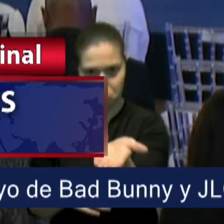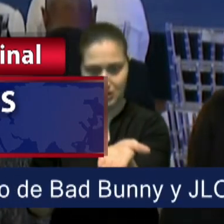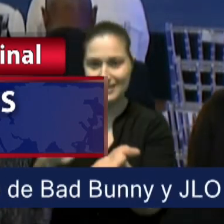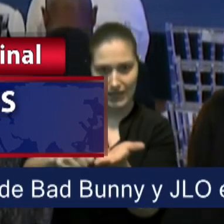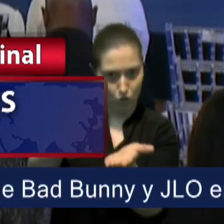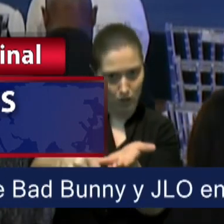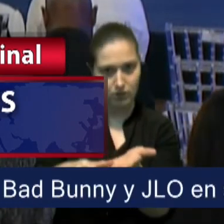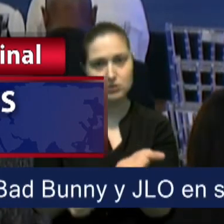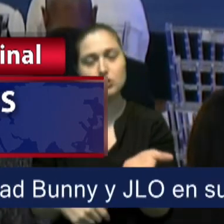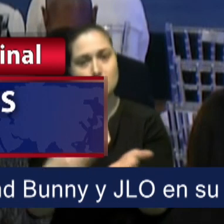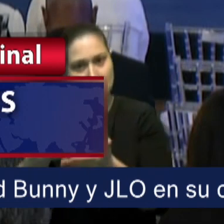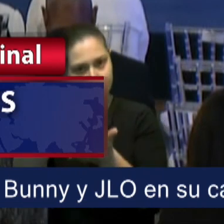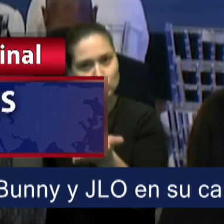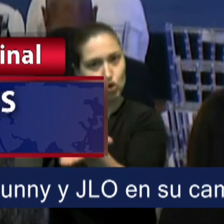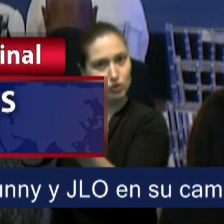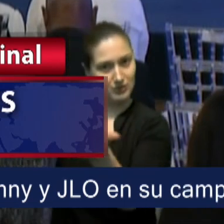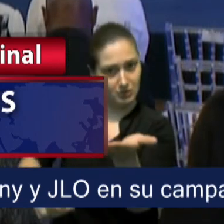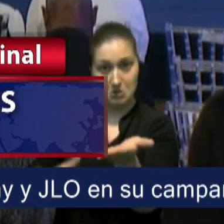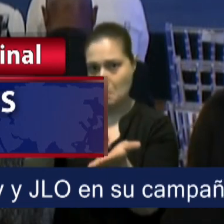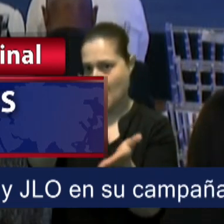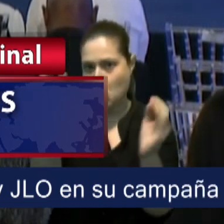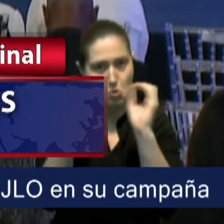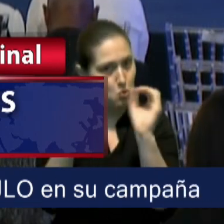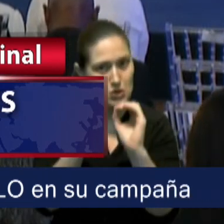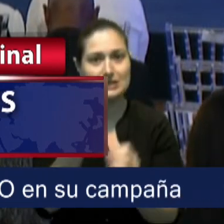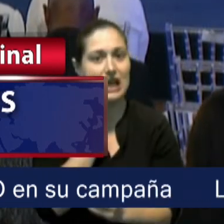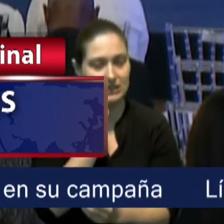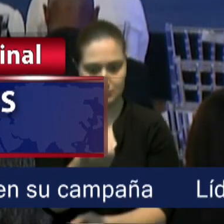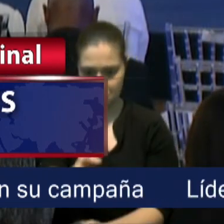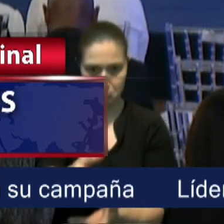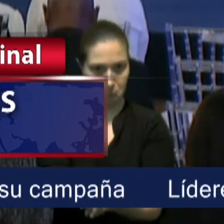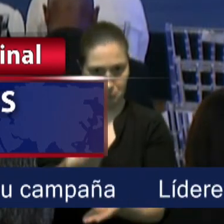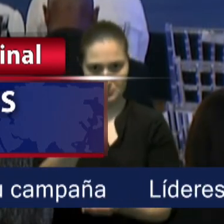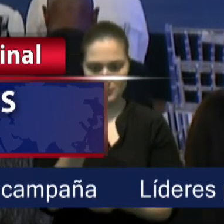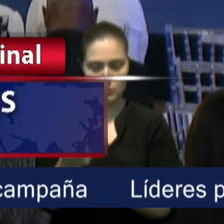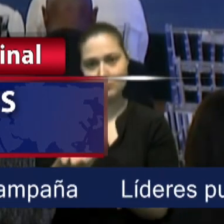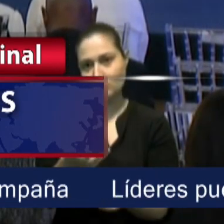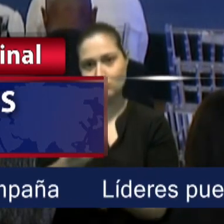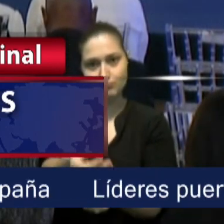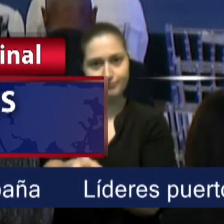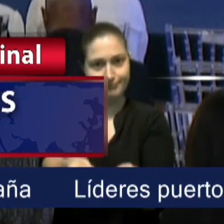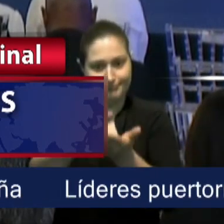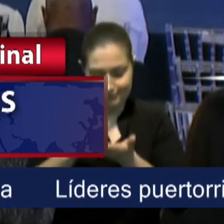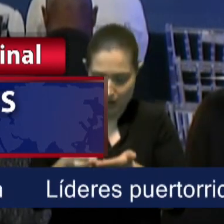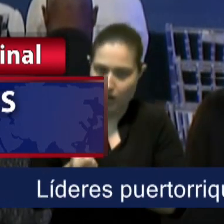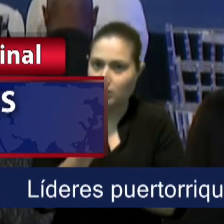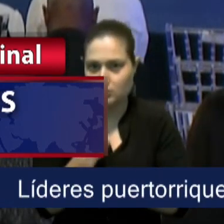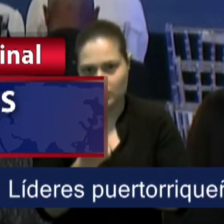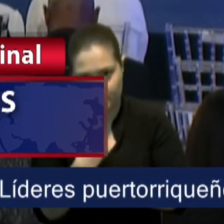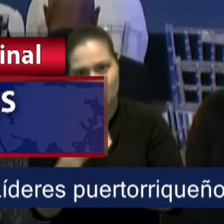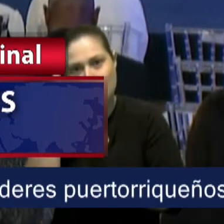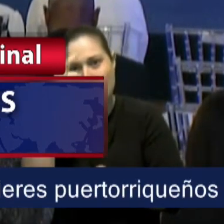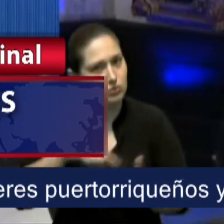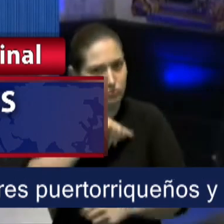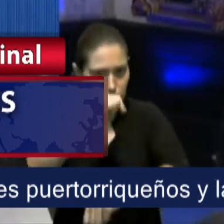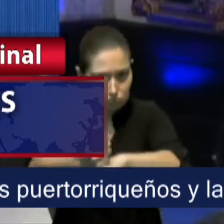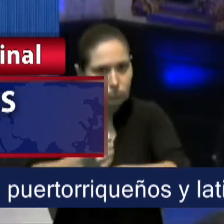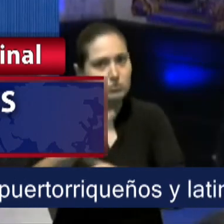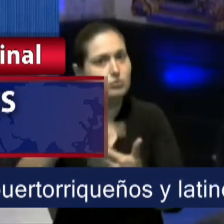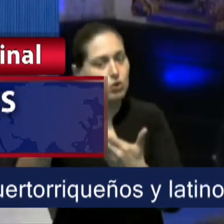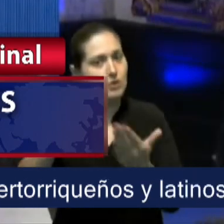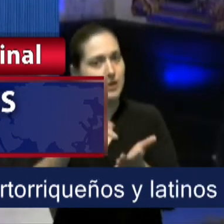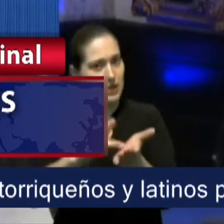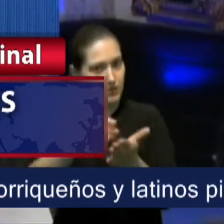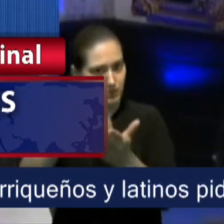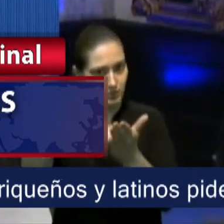su cédula y sin hacer ningún pago en efectivo y ya está ocurriendo así están recibiendo medicamentos de hipertensión de diabetes y cardiológicos